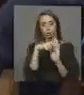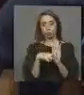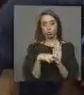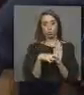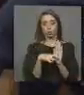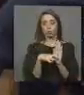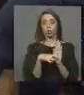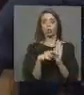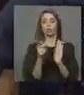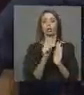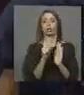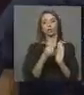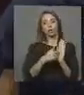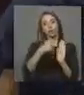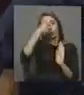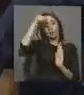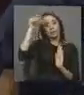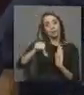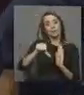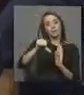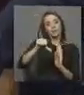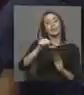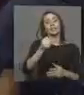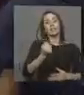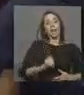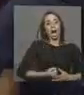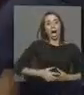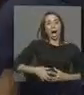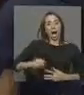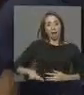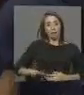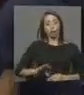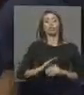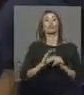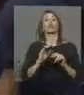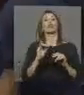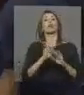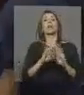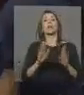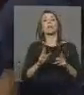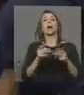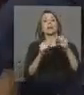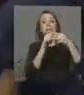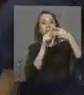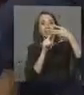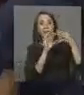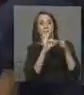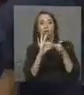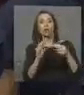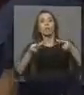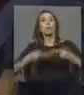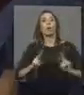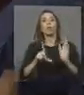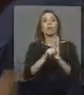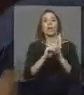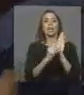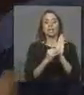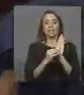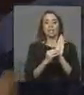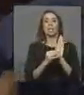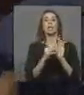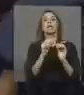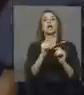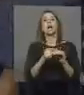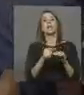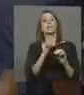está despenalizando el aborto, sino que lo está legalizando en 3 causales, que en definitiva podría ser la antesala del aborto